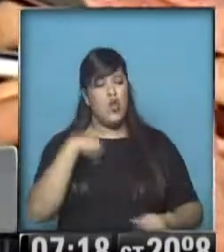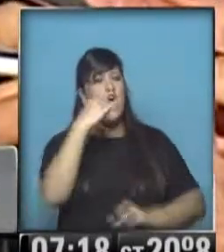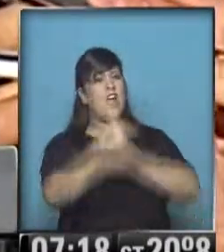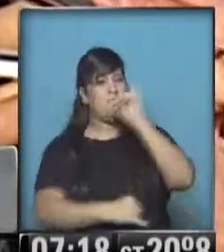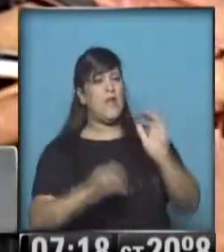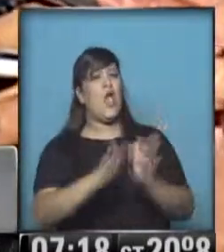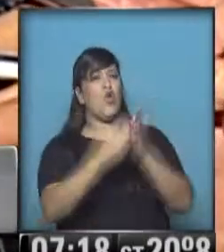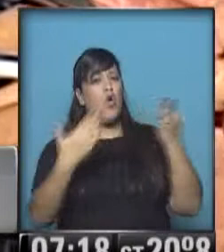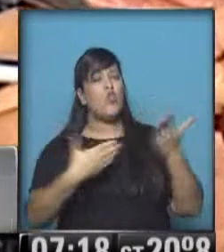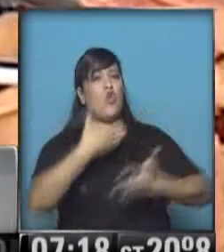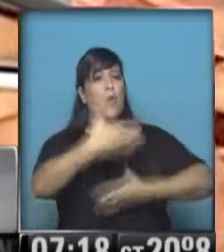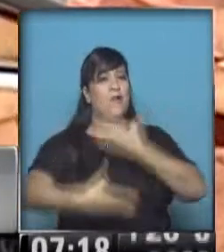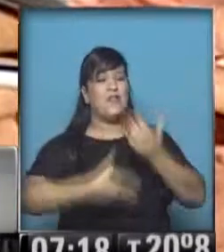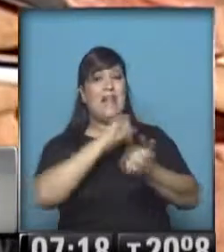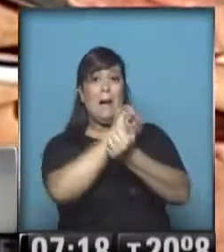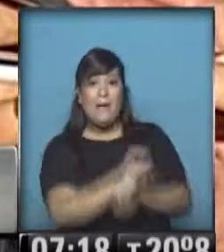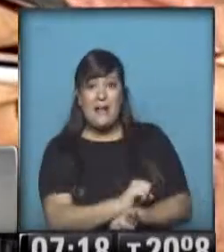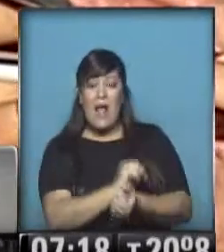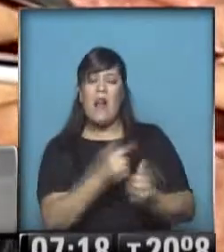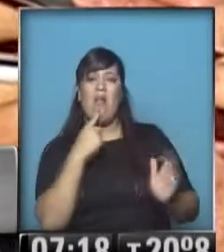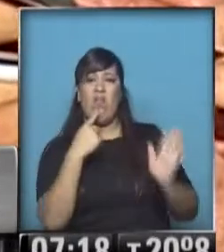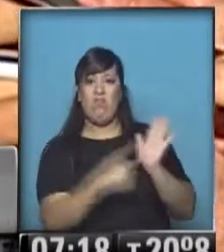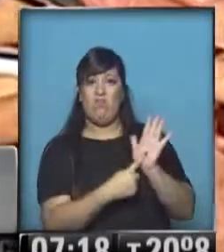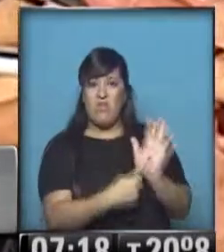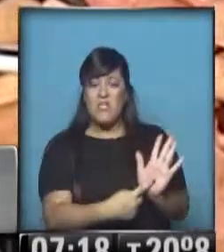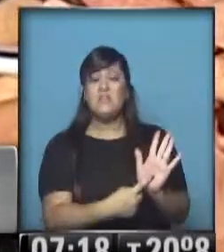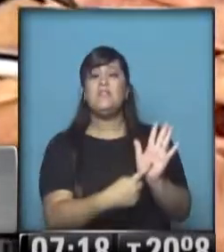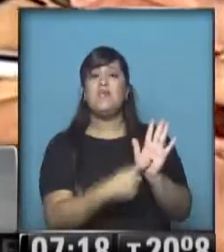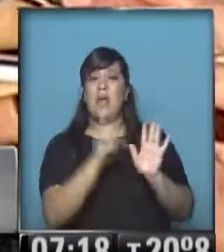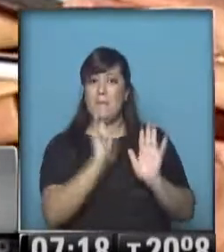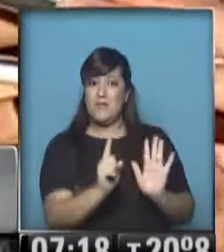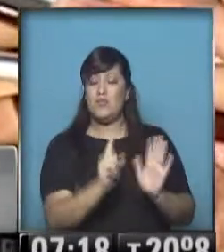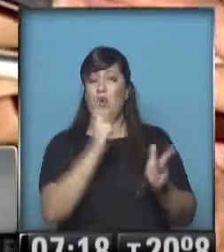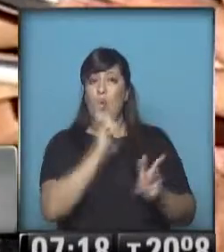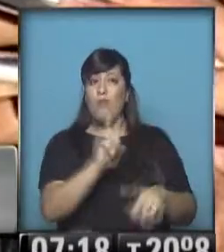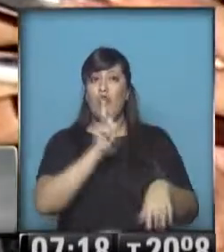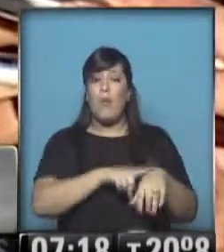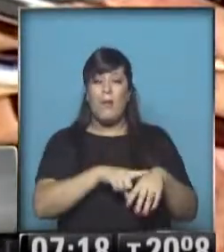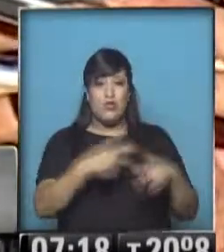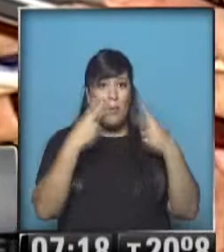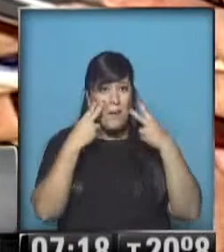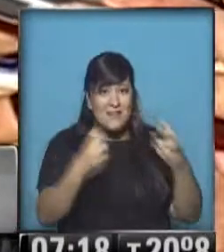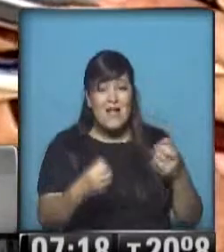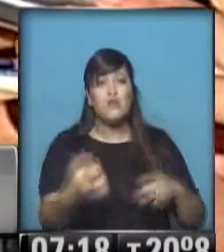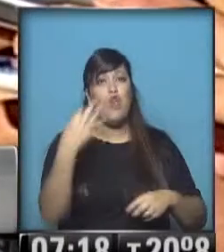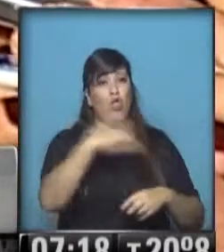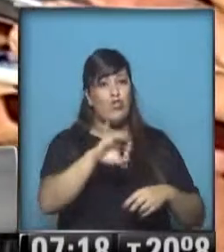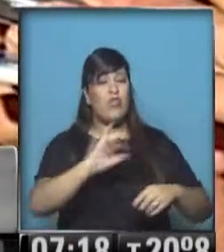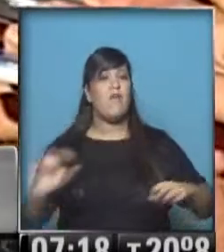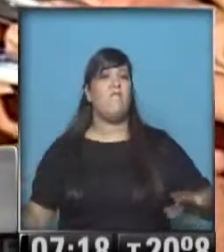Procesal Penal dice con claridad que las pericias tienen que estar de alguna manera presenciadas por un